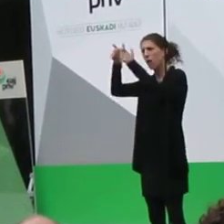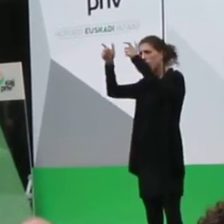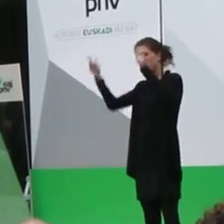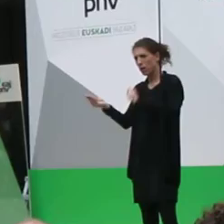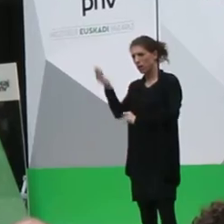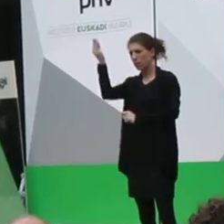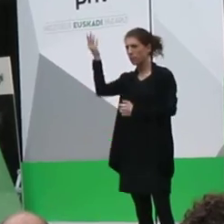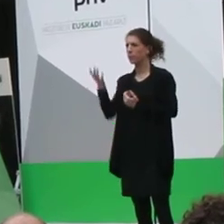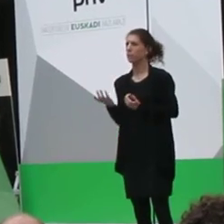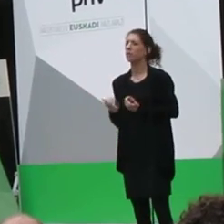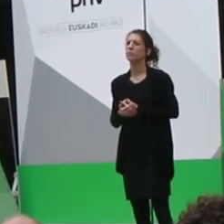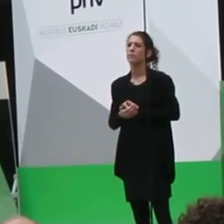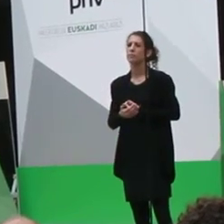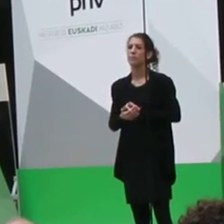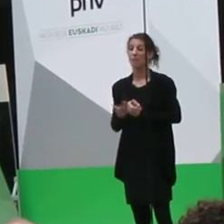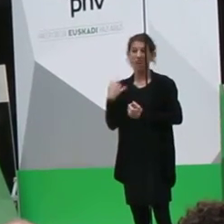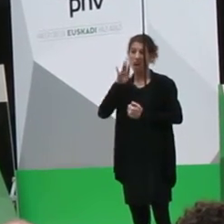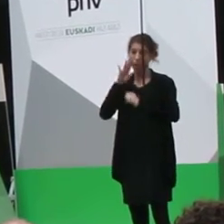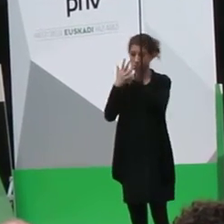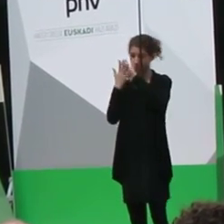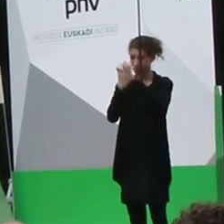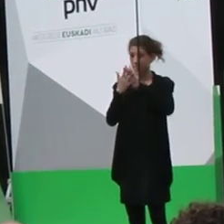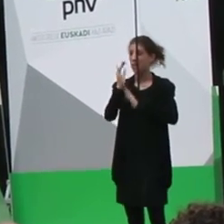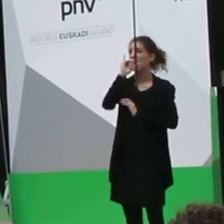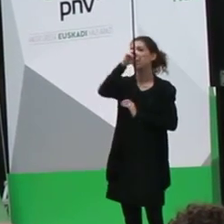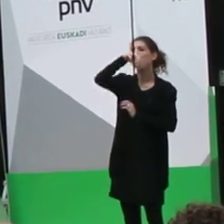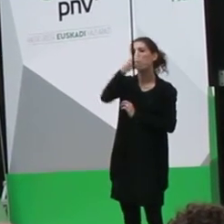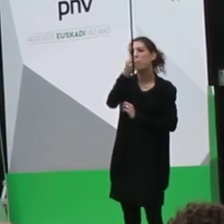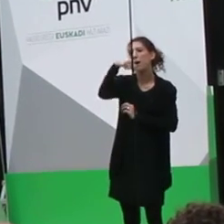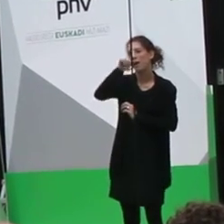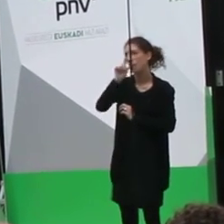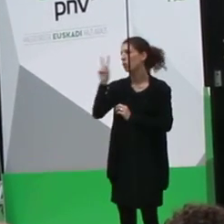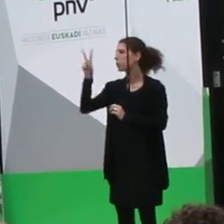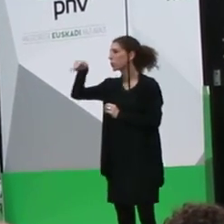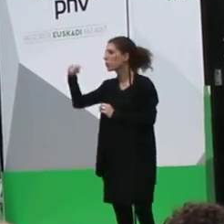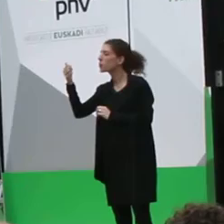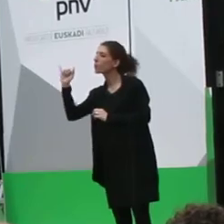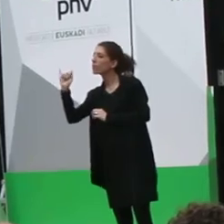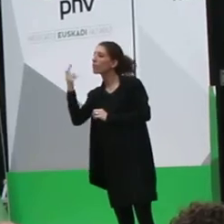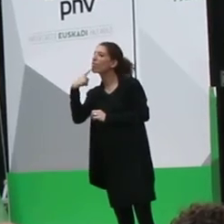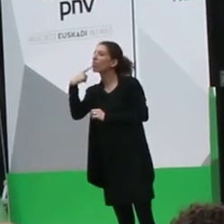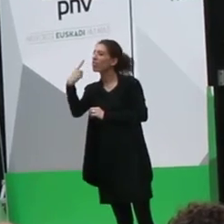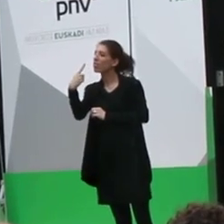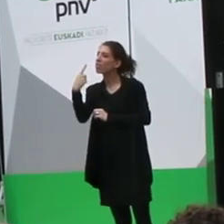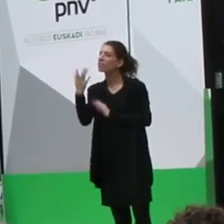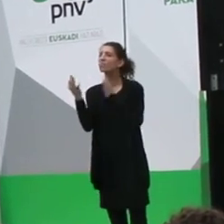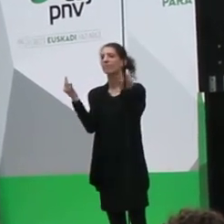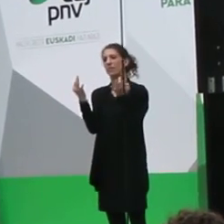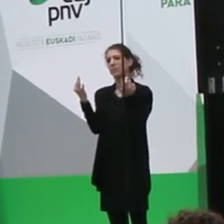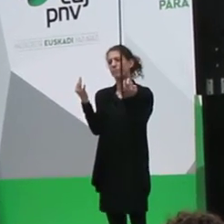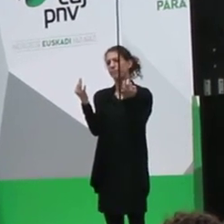Hay, como decían tanto Imanol como también Unai, dos maneras de entender la